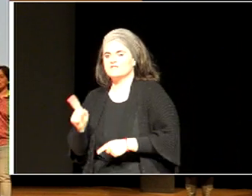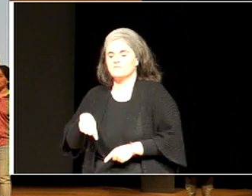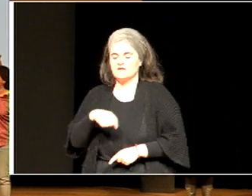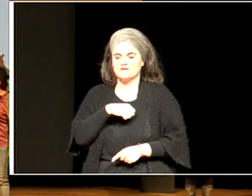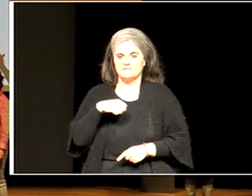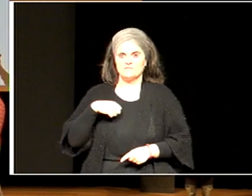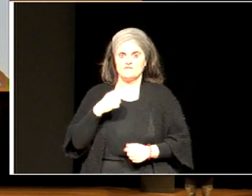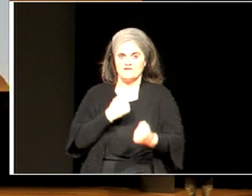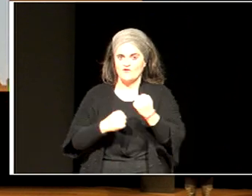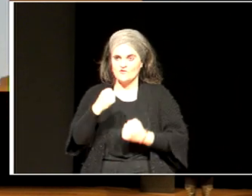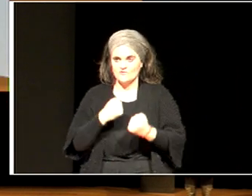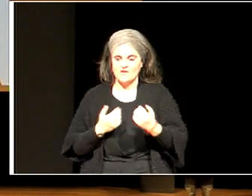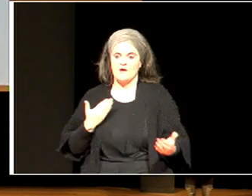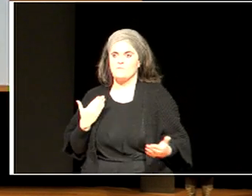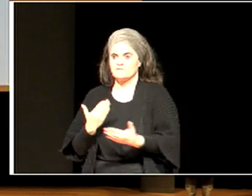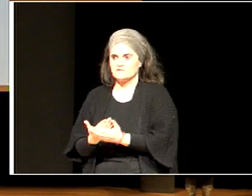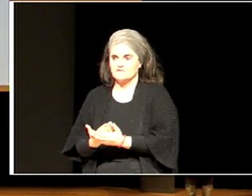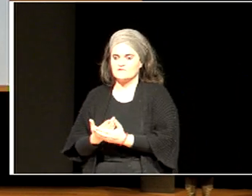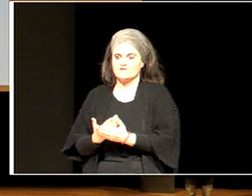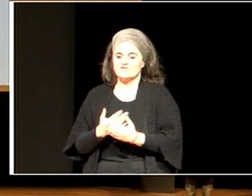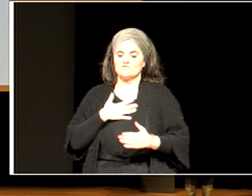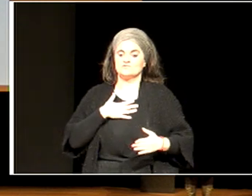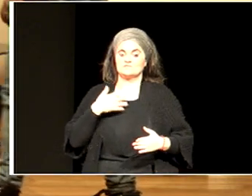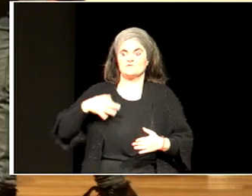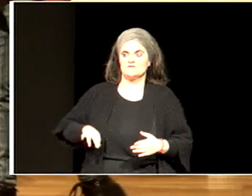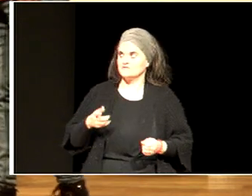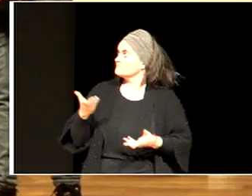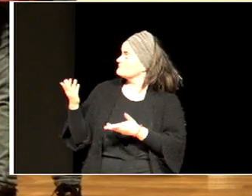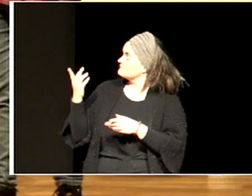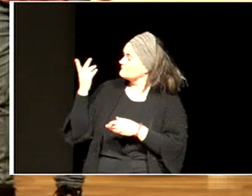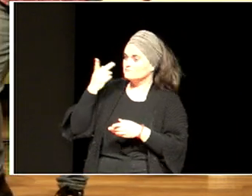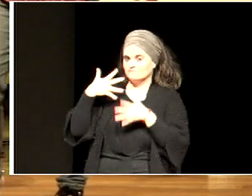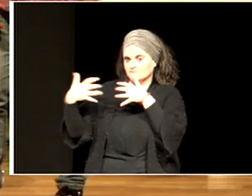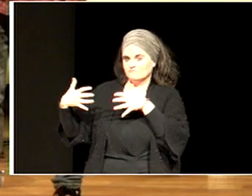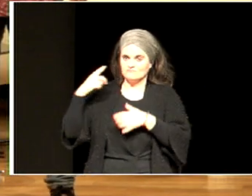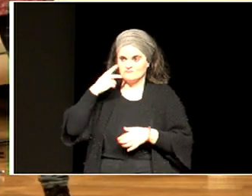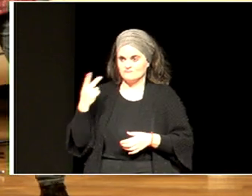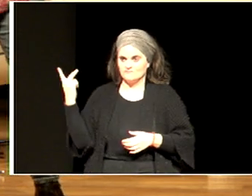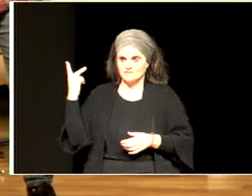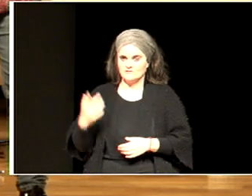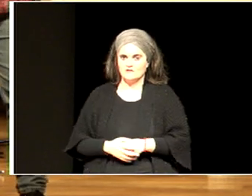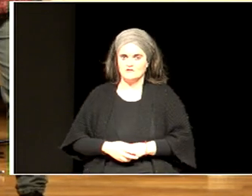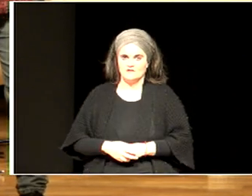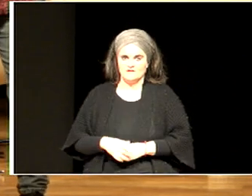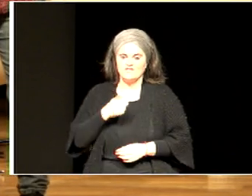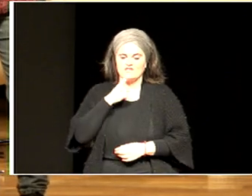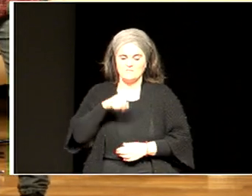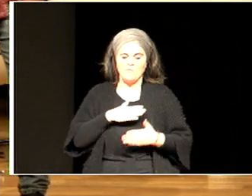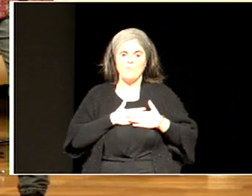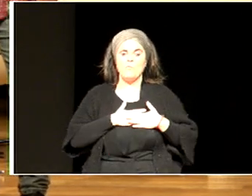económica de nuestras aportaciones ocupaciones y profesiones fijaros que vamos ponen hasta voluntarias